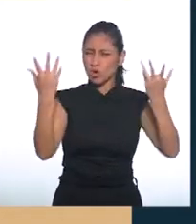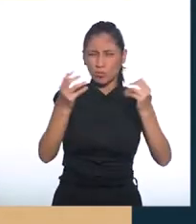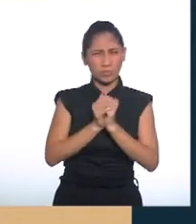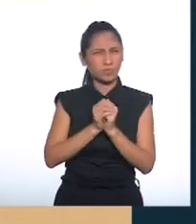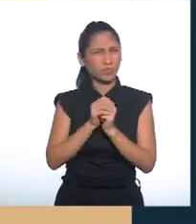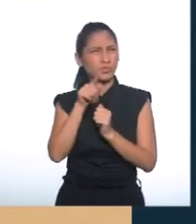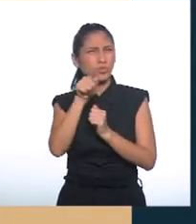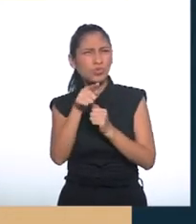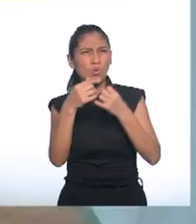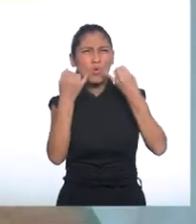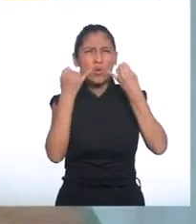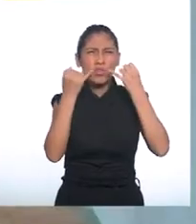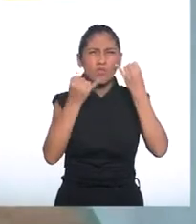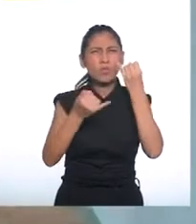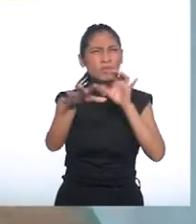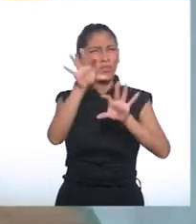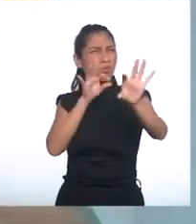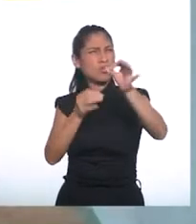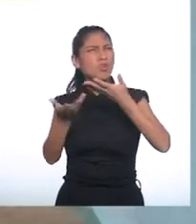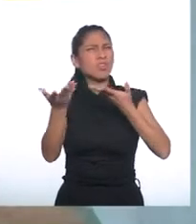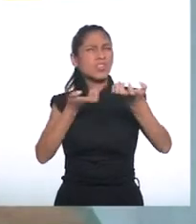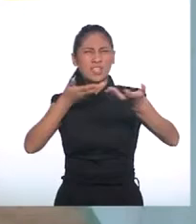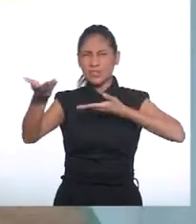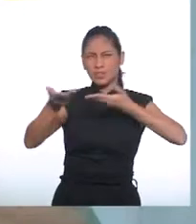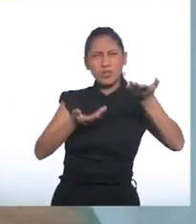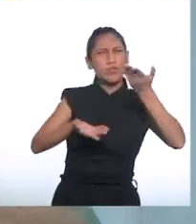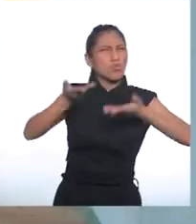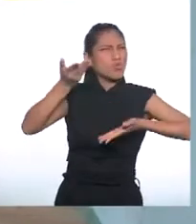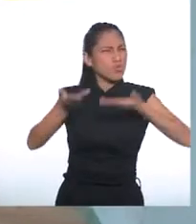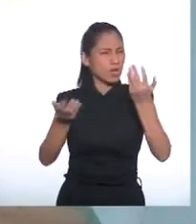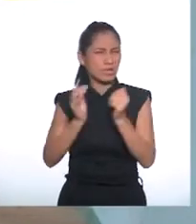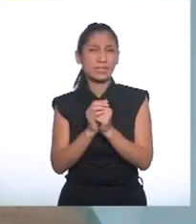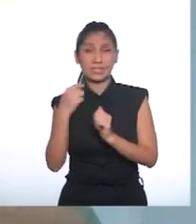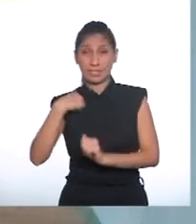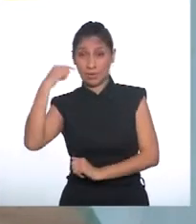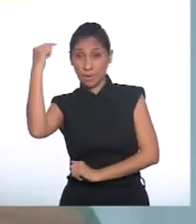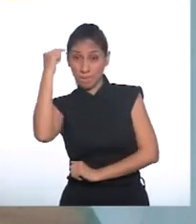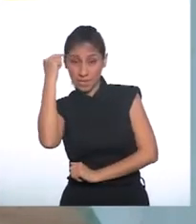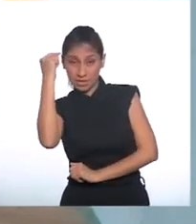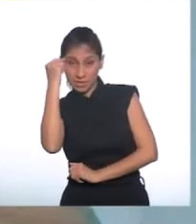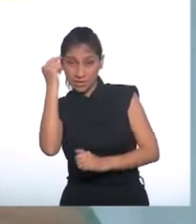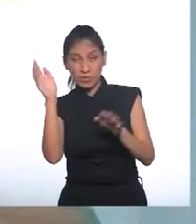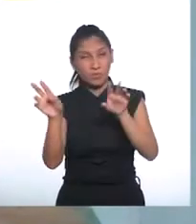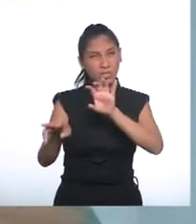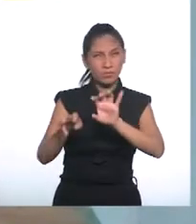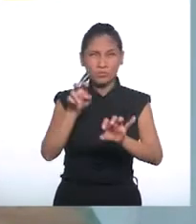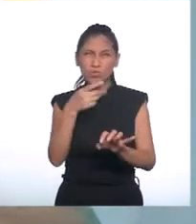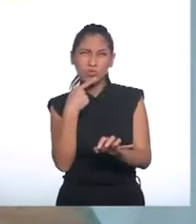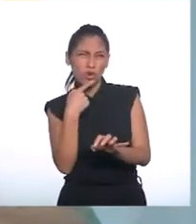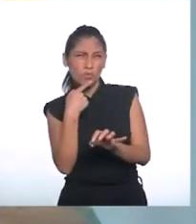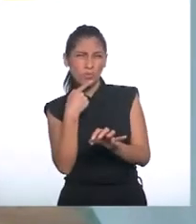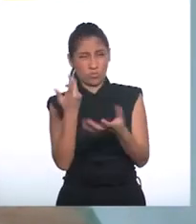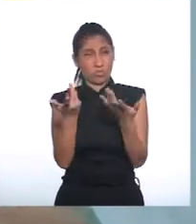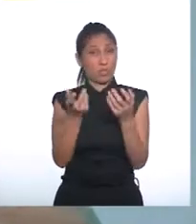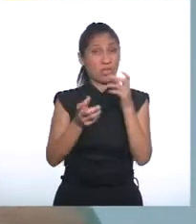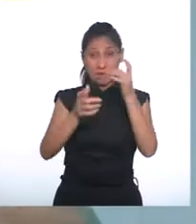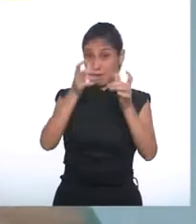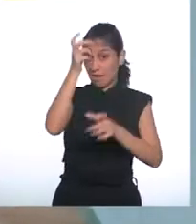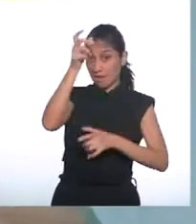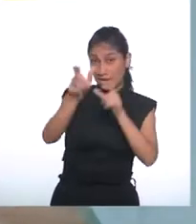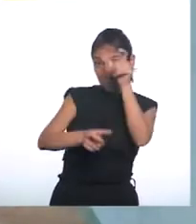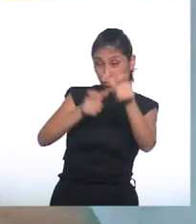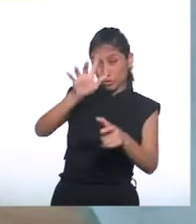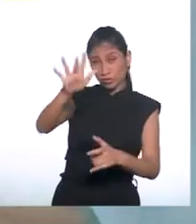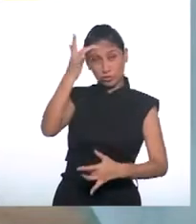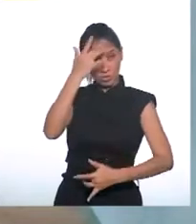compartir usando números? Estaba pensando en representar datos sobre las enfermedades causadas en la población, quizás